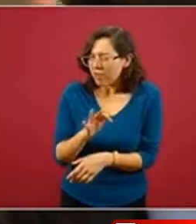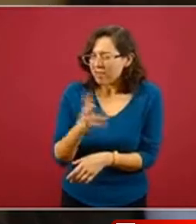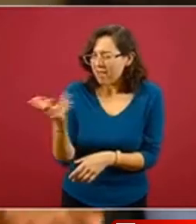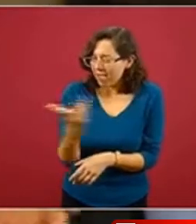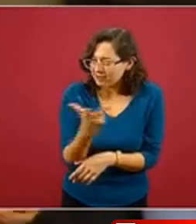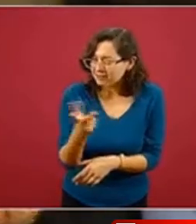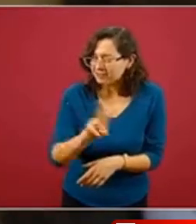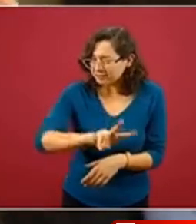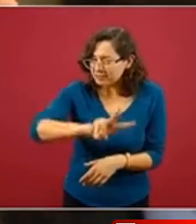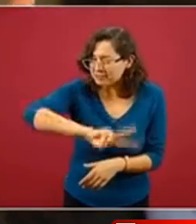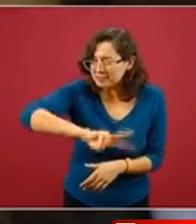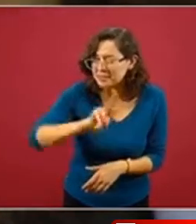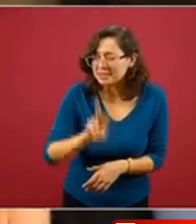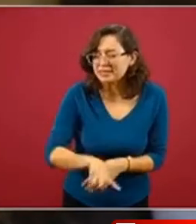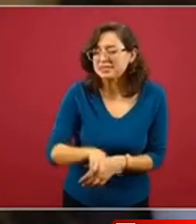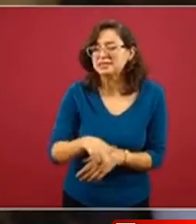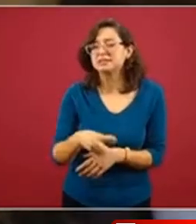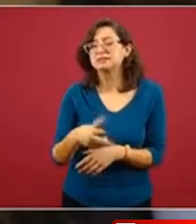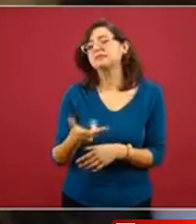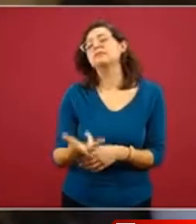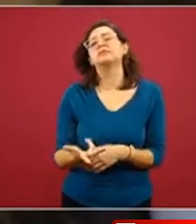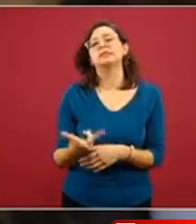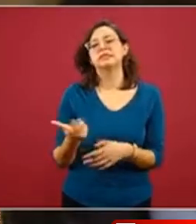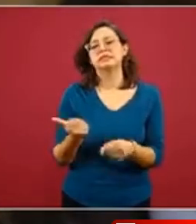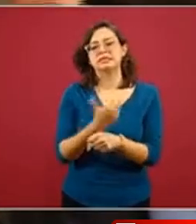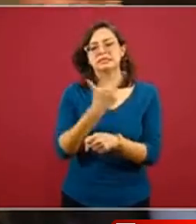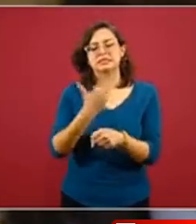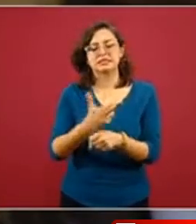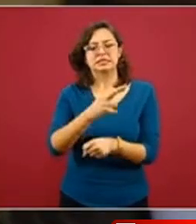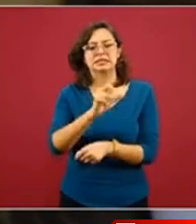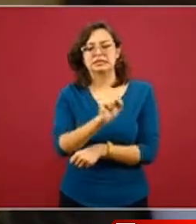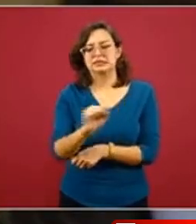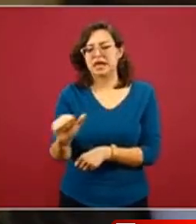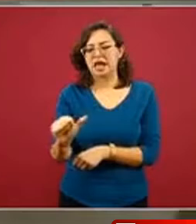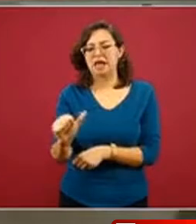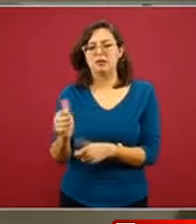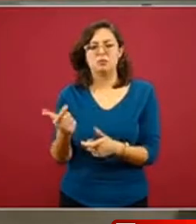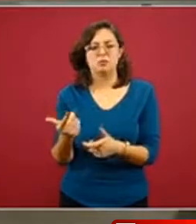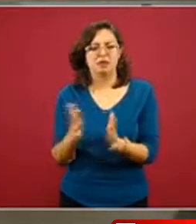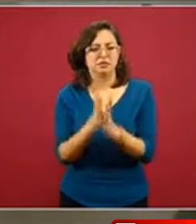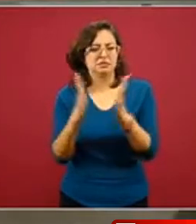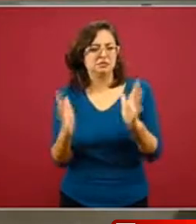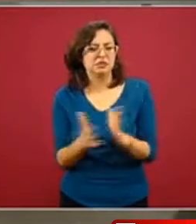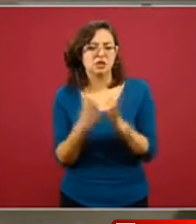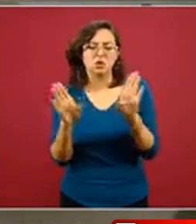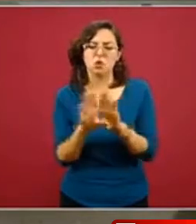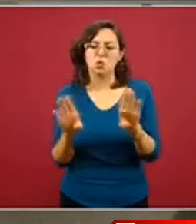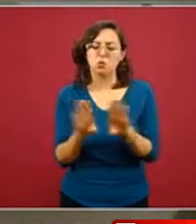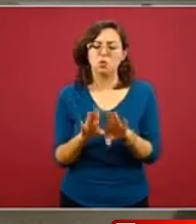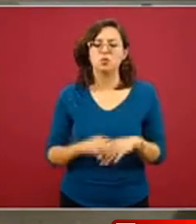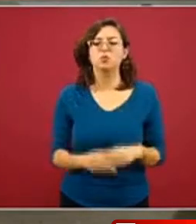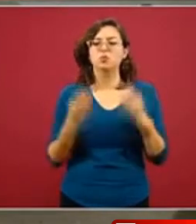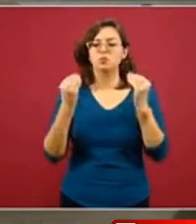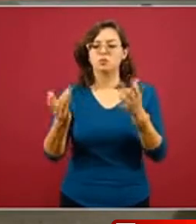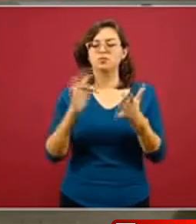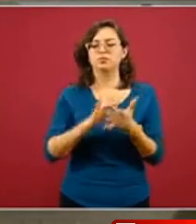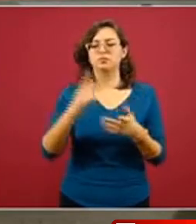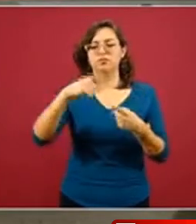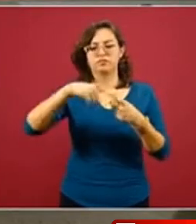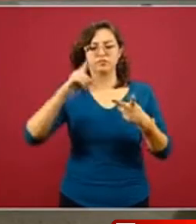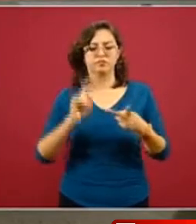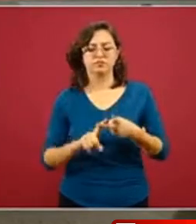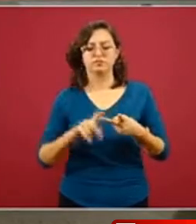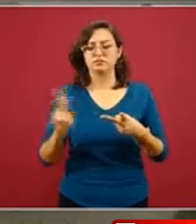lo van a poder hacer, si están participando la Secretaría de Salud, en fin. Muchas gracias. Muchas gracias, Alejandro, por ambas preguntas. Empiezo